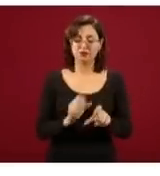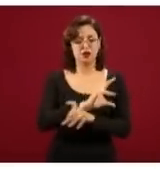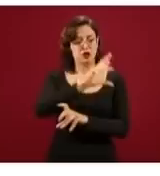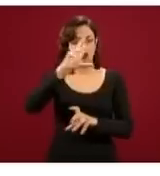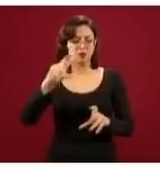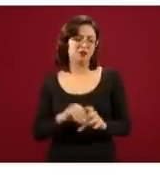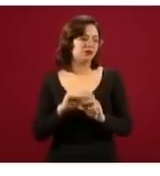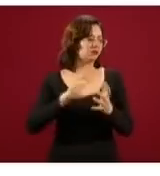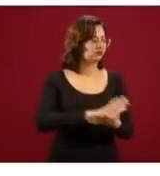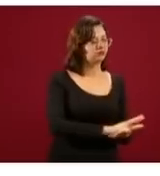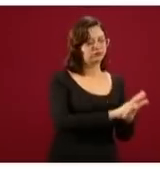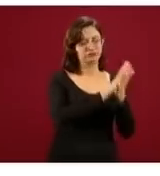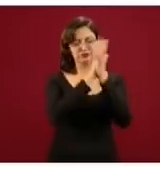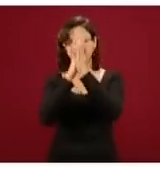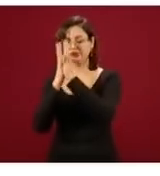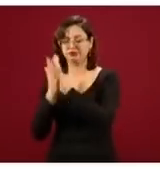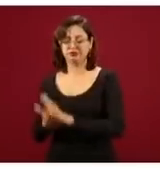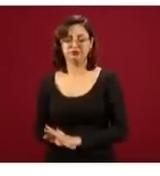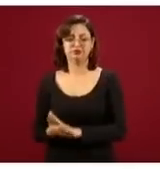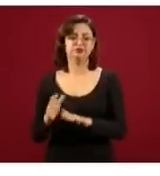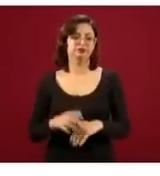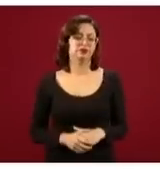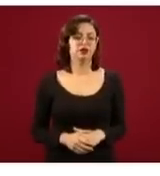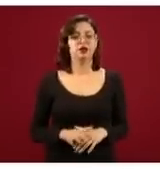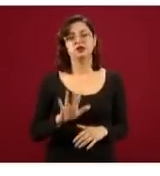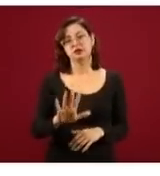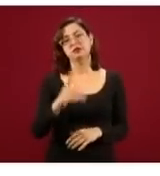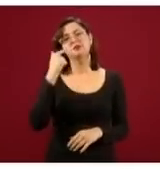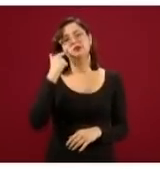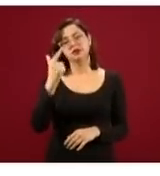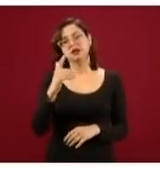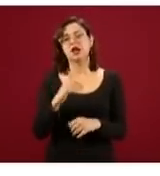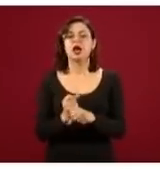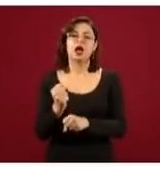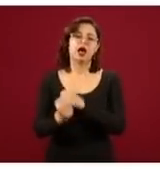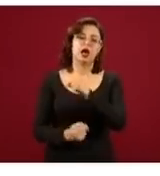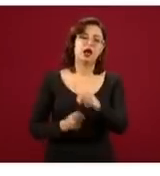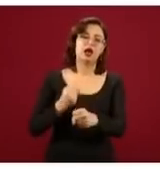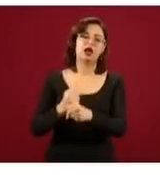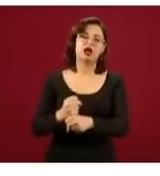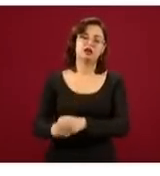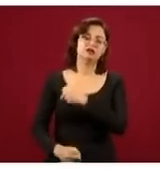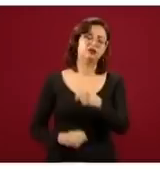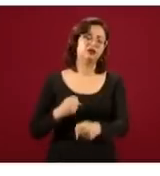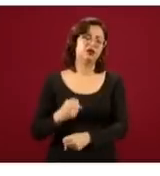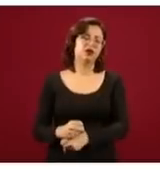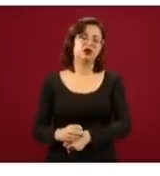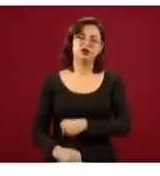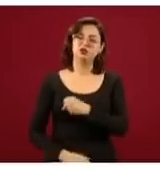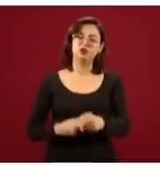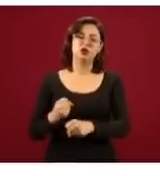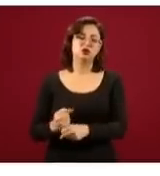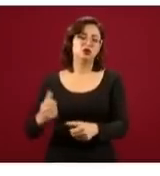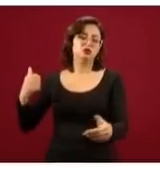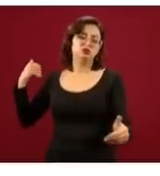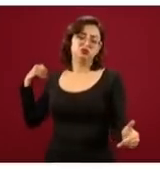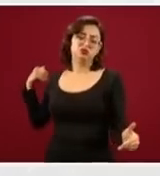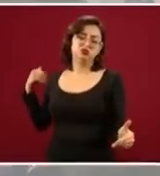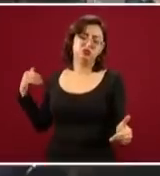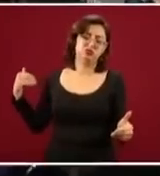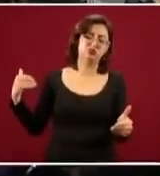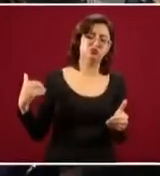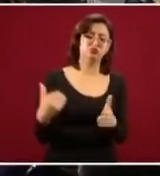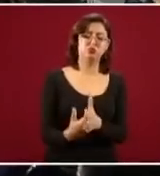forma estratégica. Si por años una necesidad de medicamentos se había mantenido fuera del